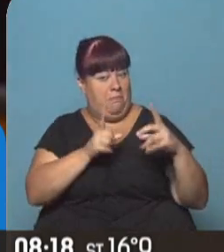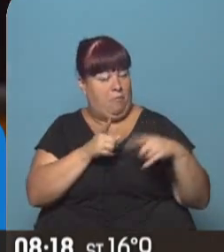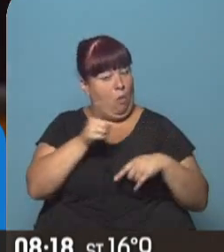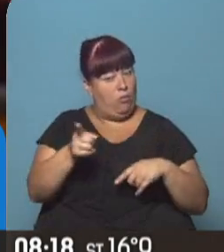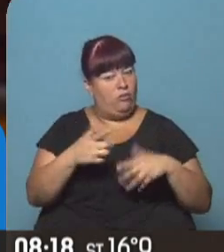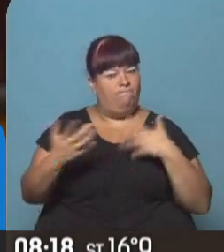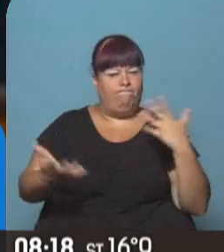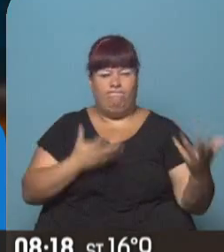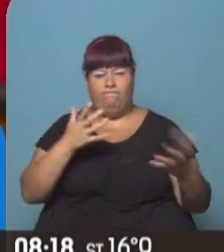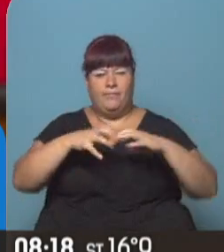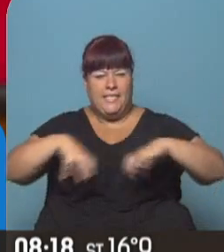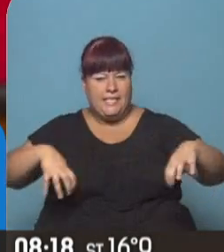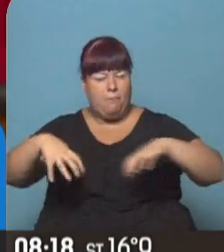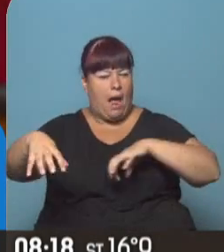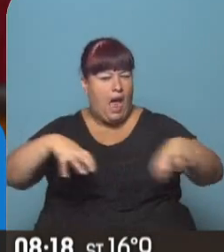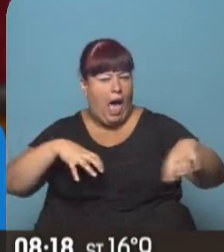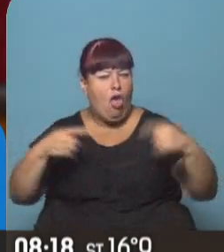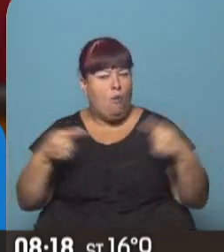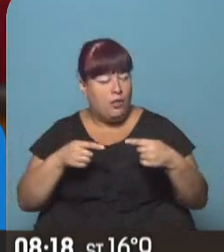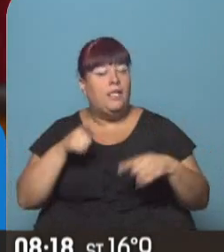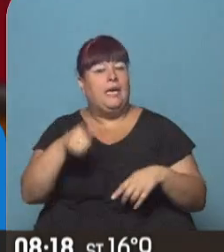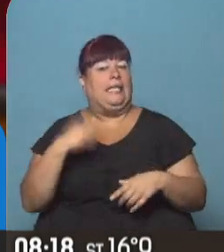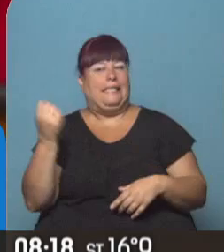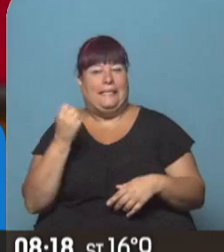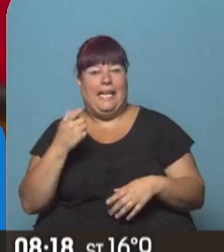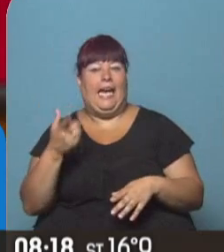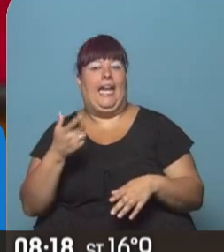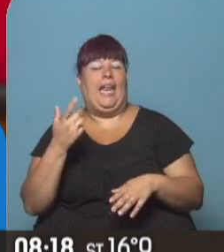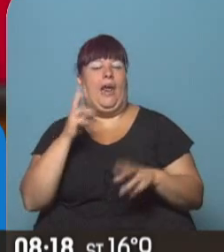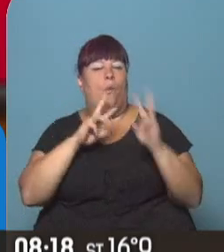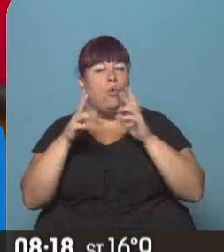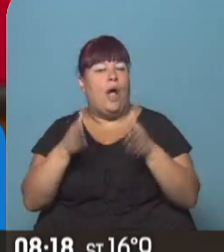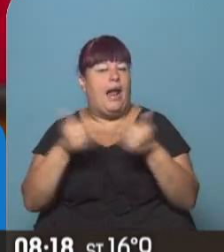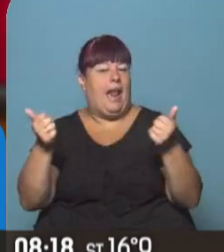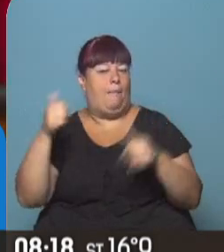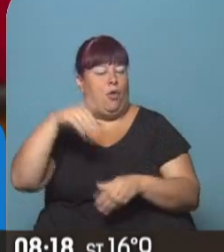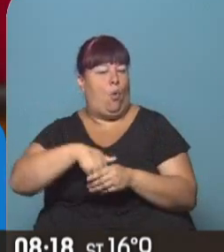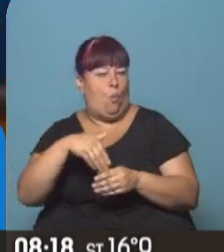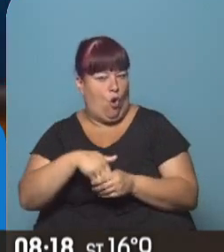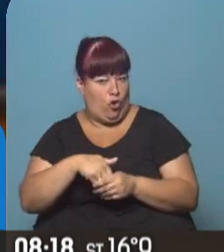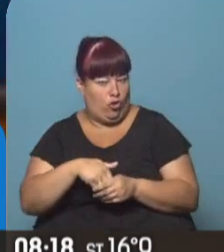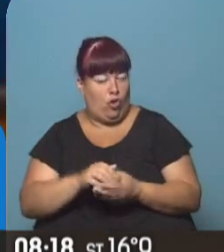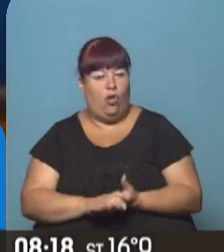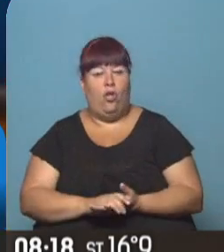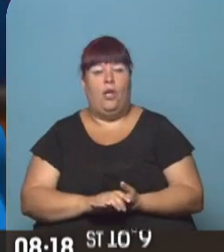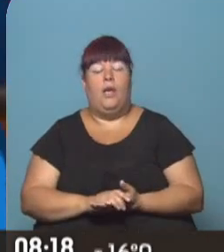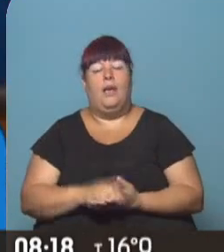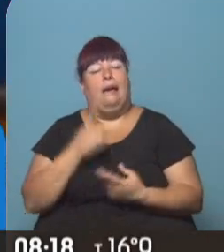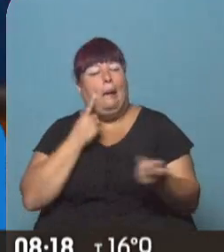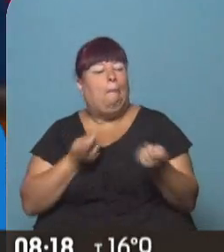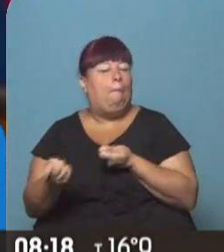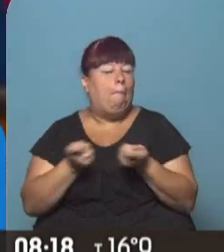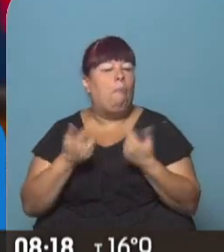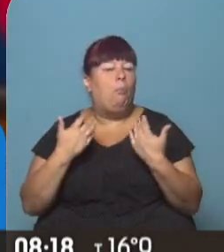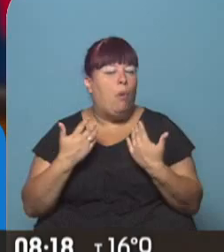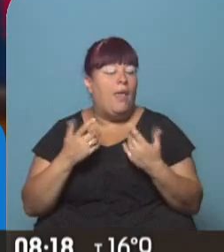de desorientación y división en la oposición, está tratando de acelerar un proceso electoral, especulando